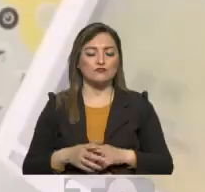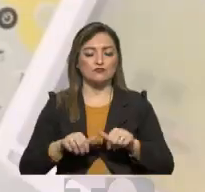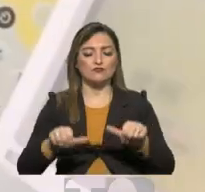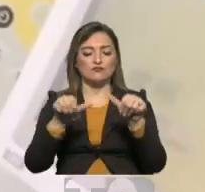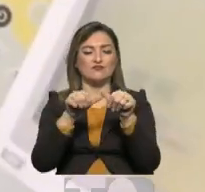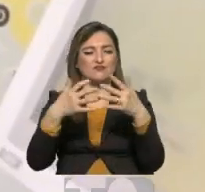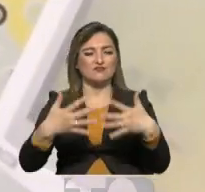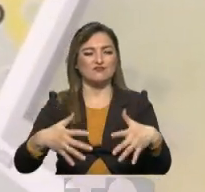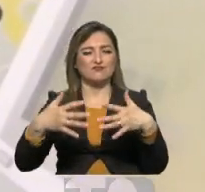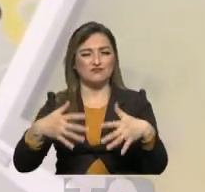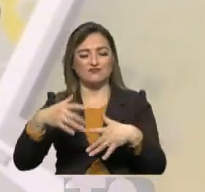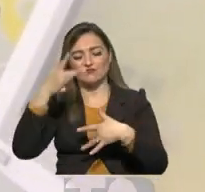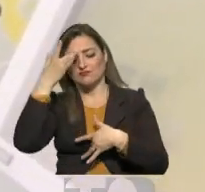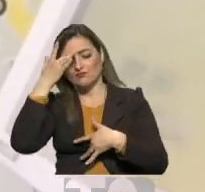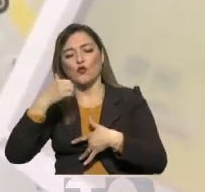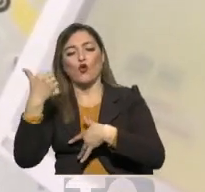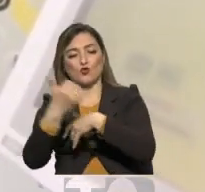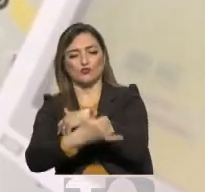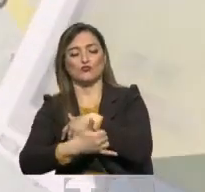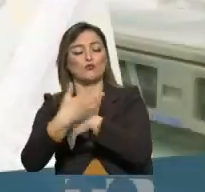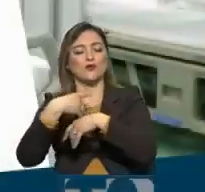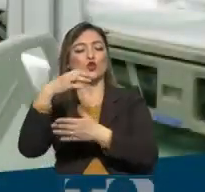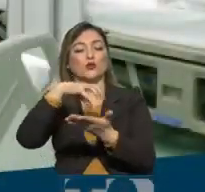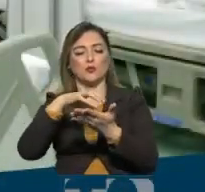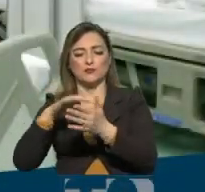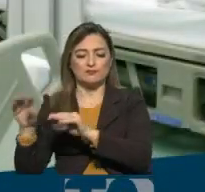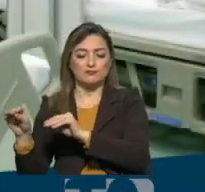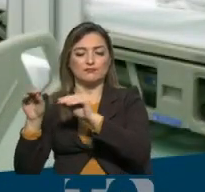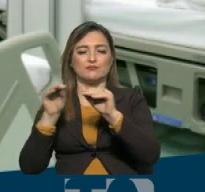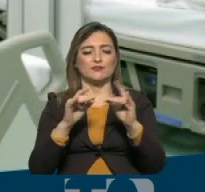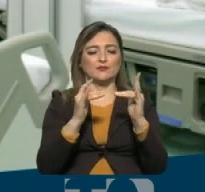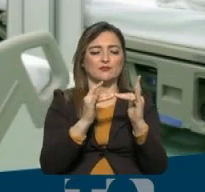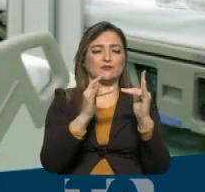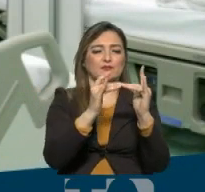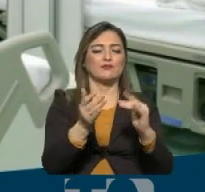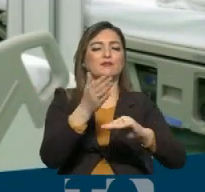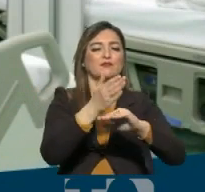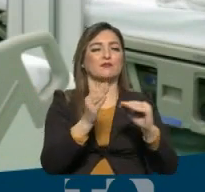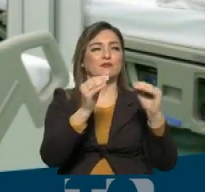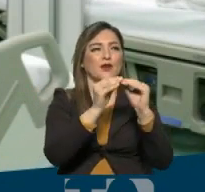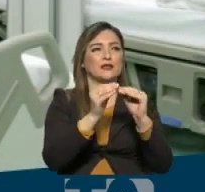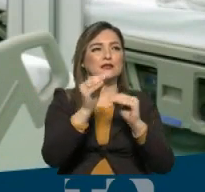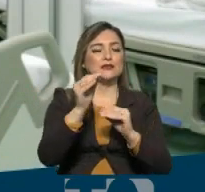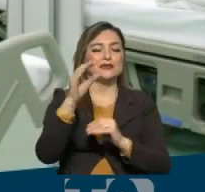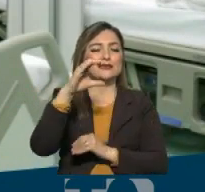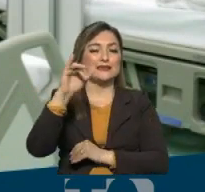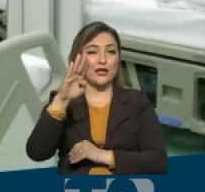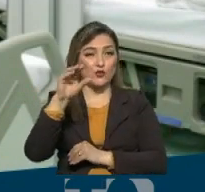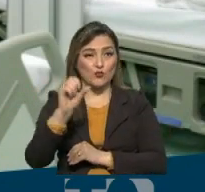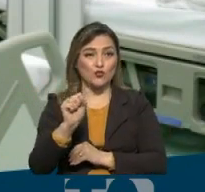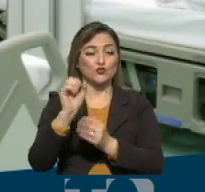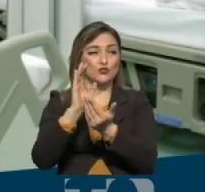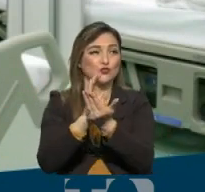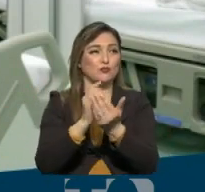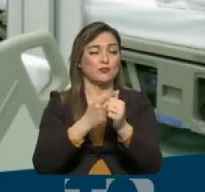áreas de cuidados intensivos en los hospitales incluso se han ampliado. En Los Ceibos, por ejemplo, a las 41 camas habilitadas, primero se sumaron 12